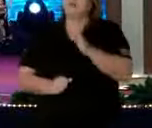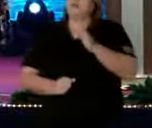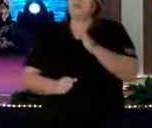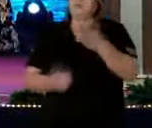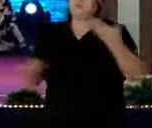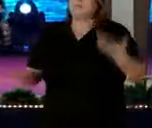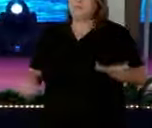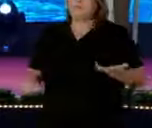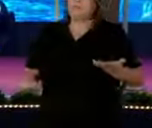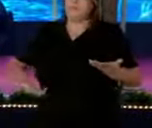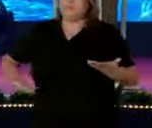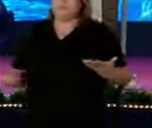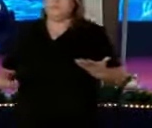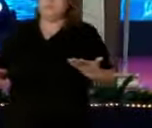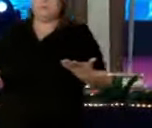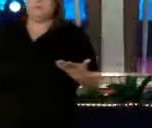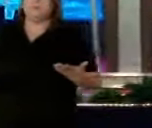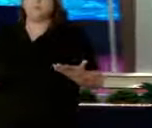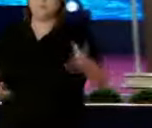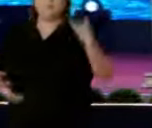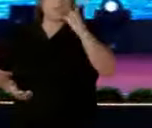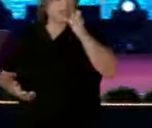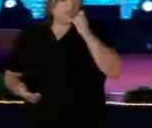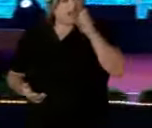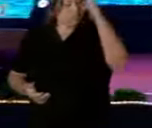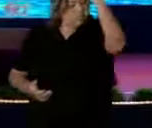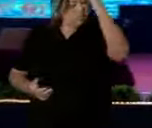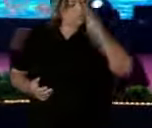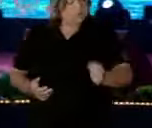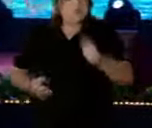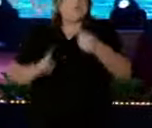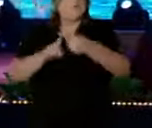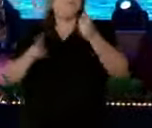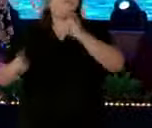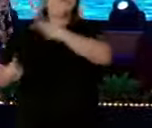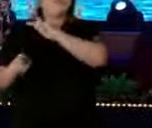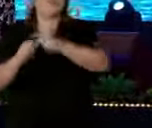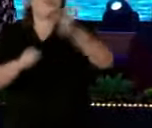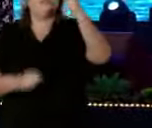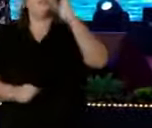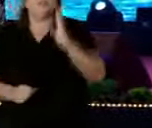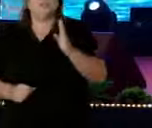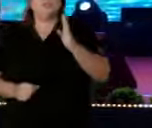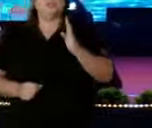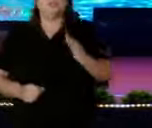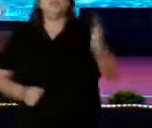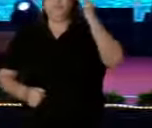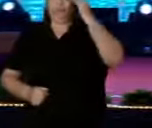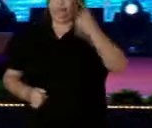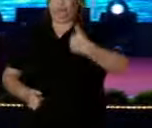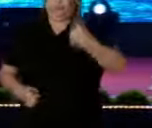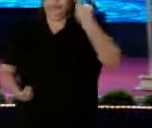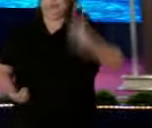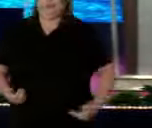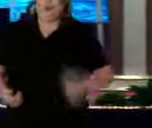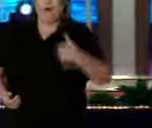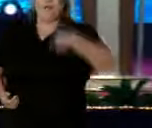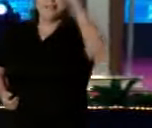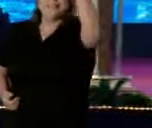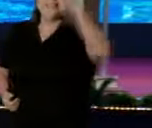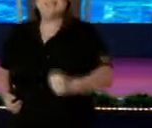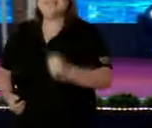de Dios? ¿Habrá algún testigo del poder de Dios? Yo soy testigo del poder de Dios.